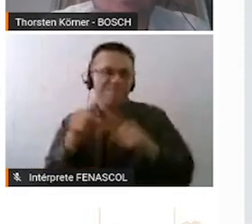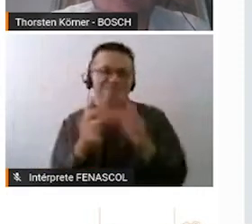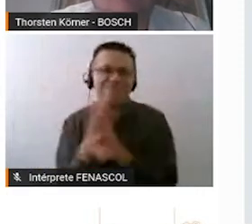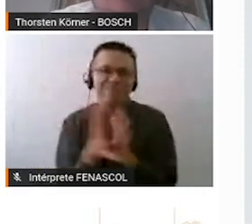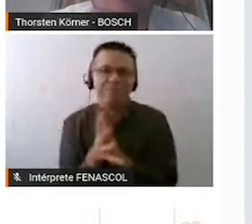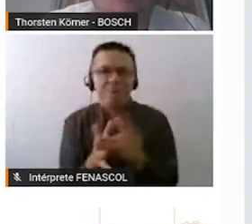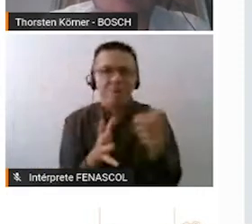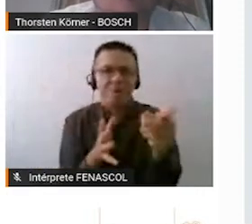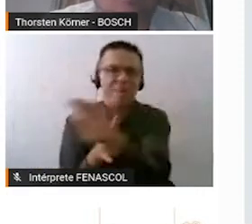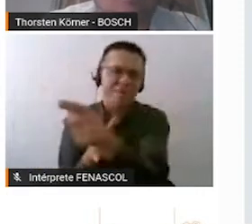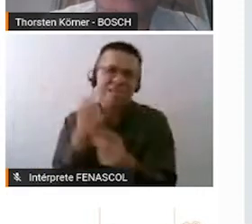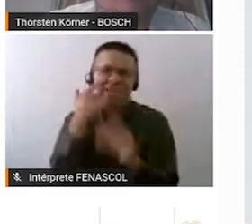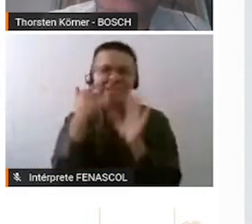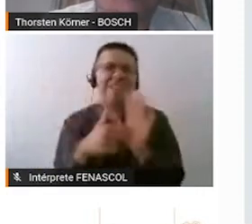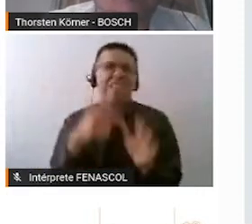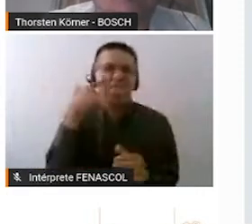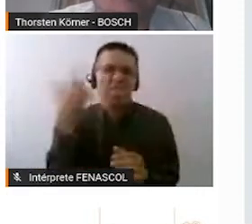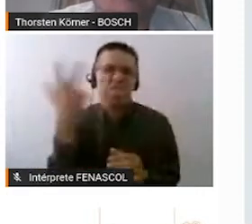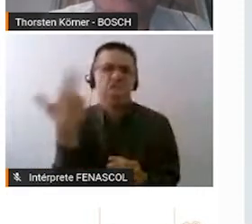bastante trillada, bastante conocida,